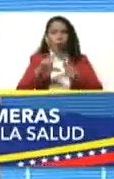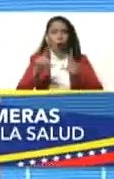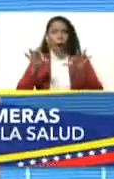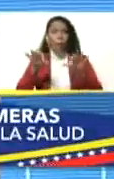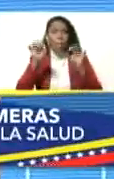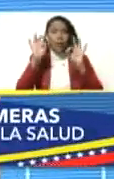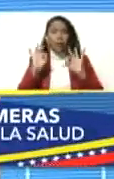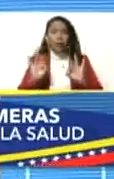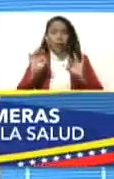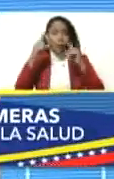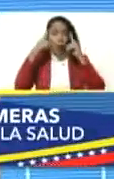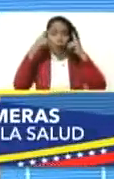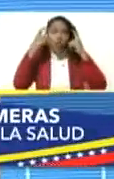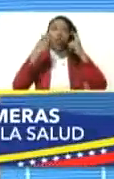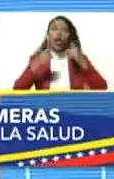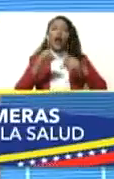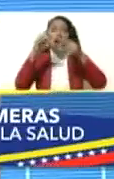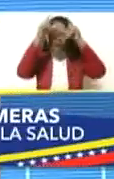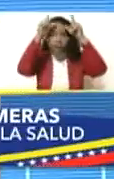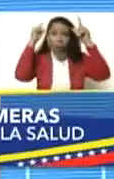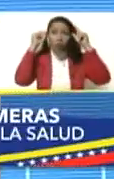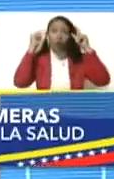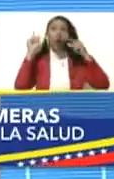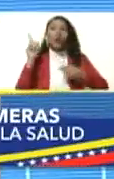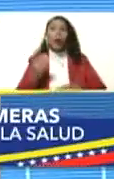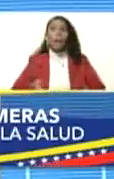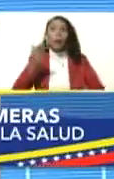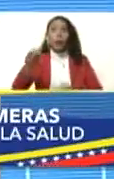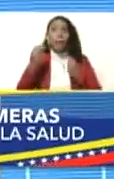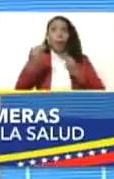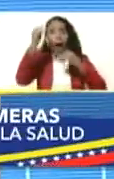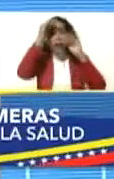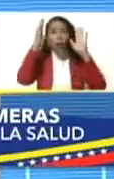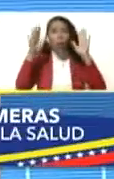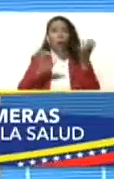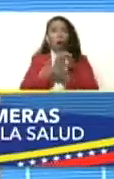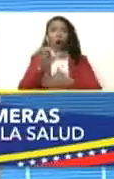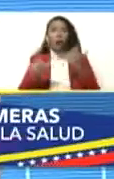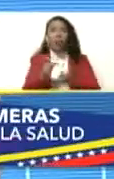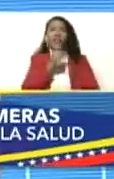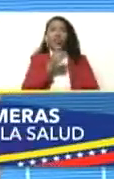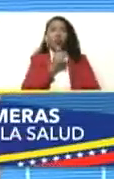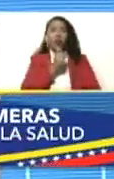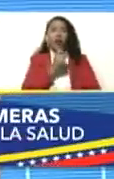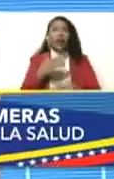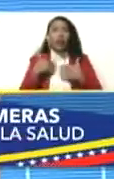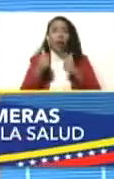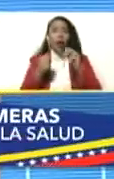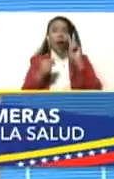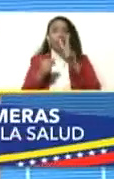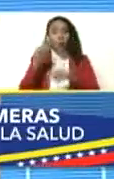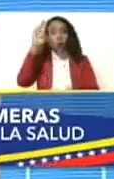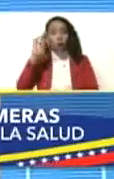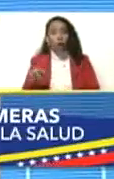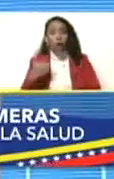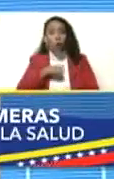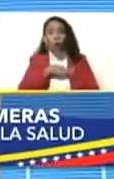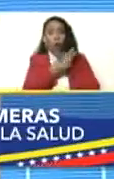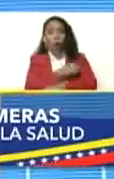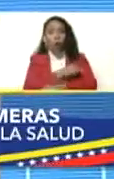especialistas y enfermeros juega un papel fundamental para atender problemas complejos de salud que vemos a diario en nuestros